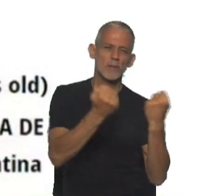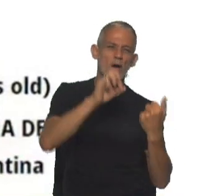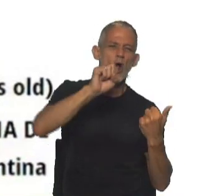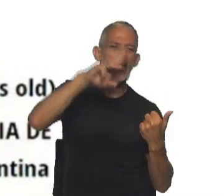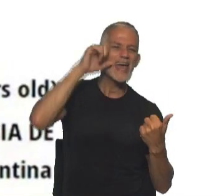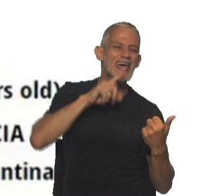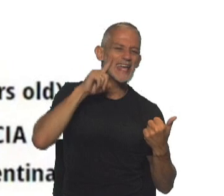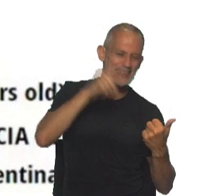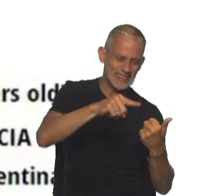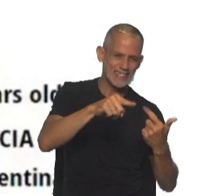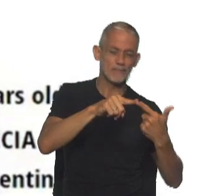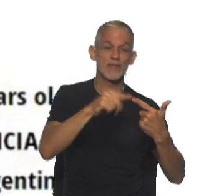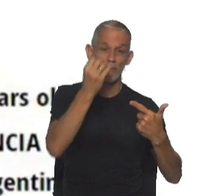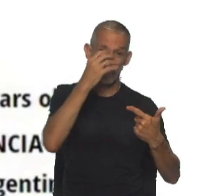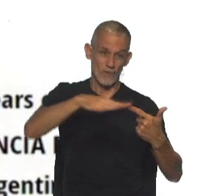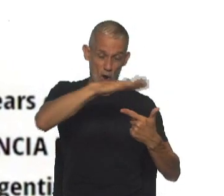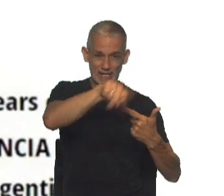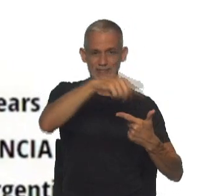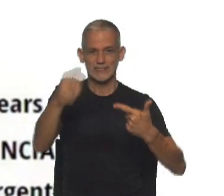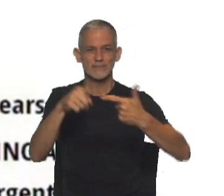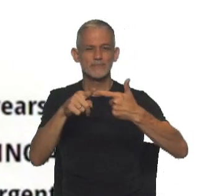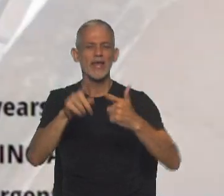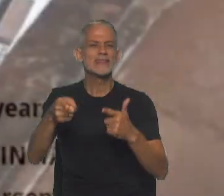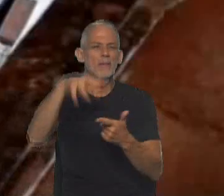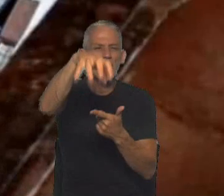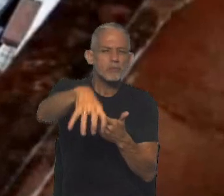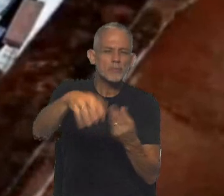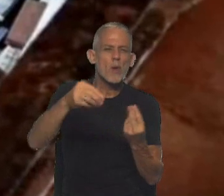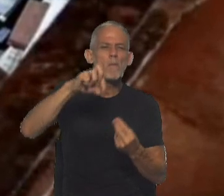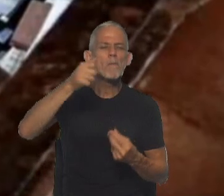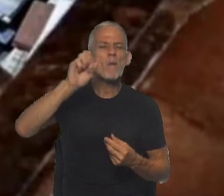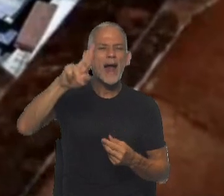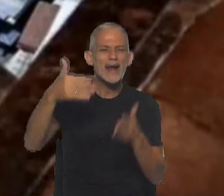en la calle Bacacay al 3500, aquí en Capital Federal, y también en Pomar y Chiclana.